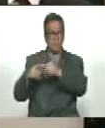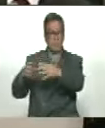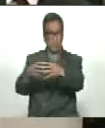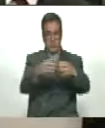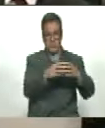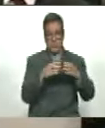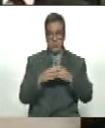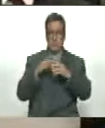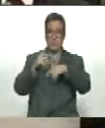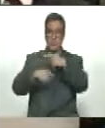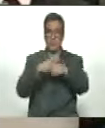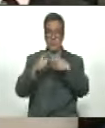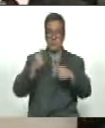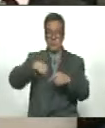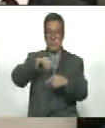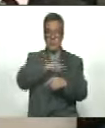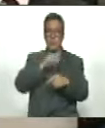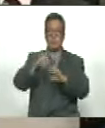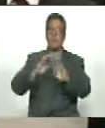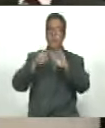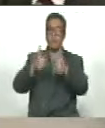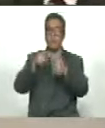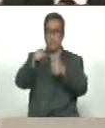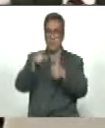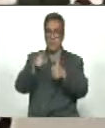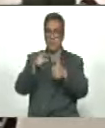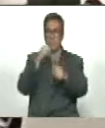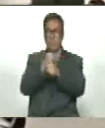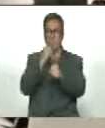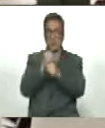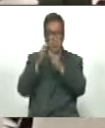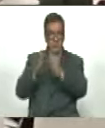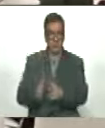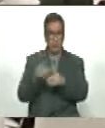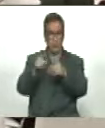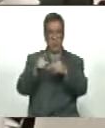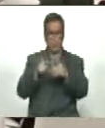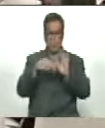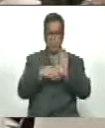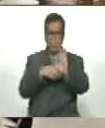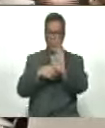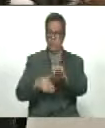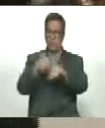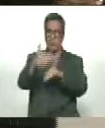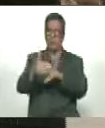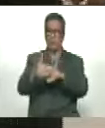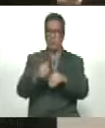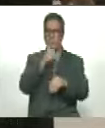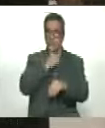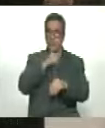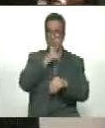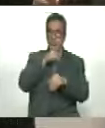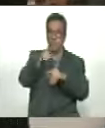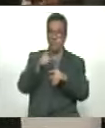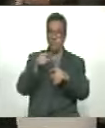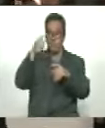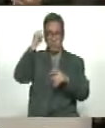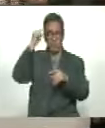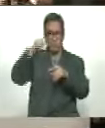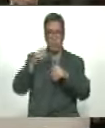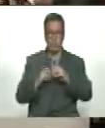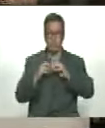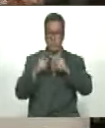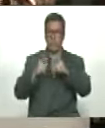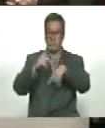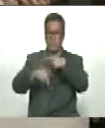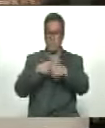sectores productivos de nuestro país, empezando por la clase obrera venezolana que se ha puesto al frente de la resistencia contra el bloqueo y para la recuperación